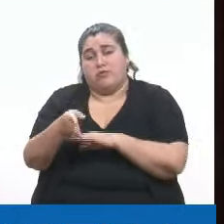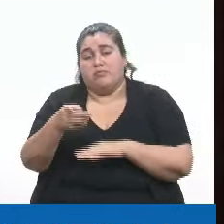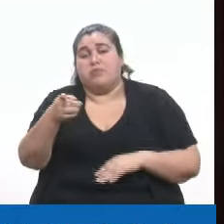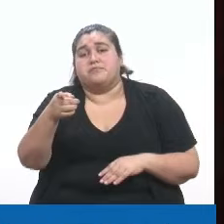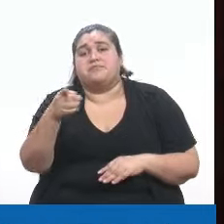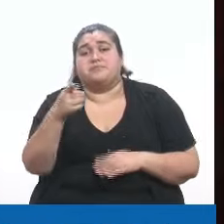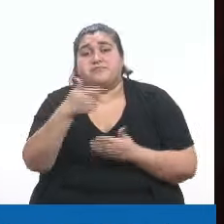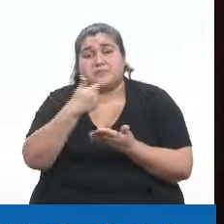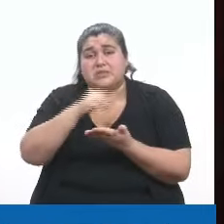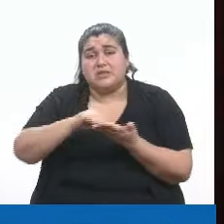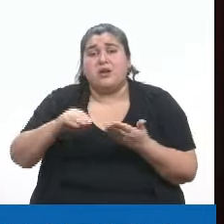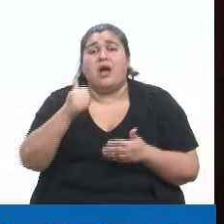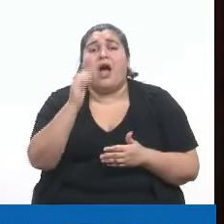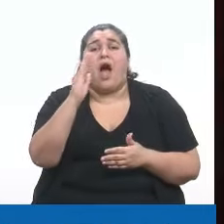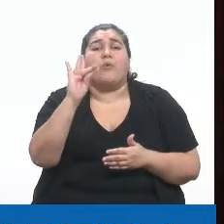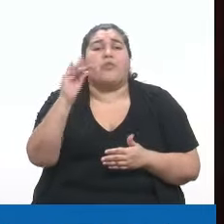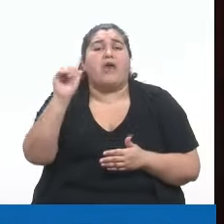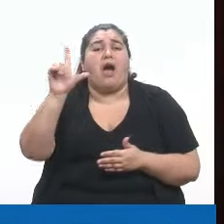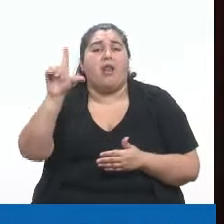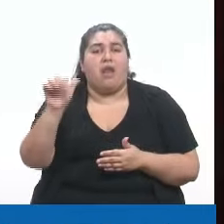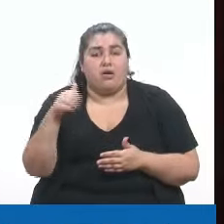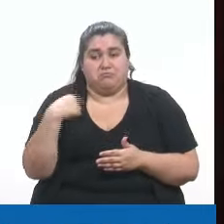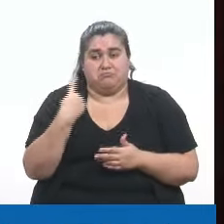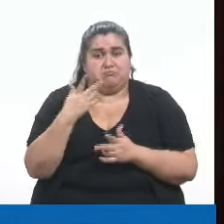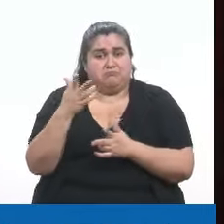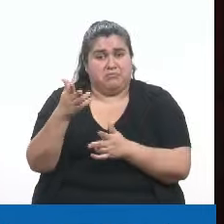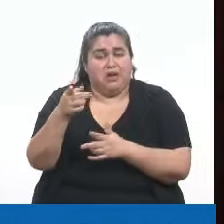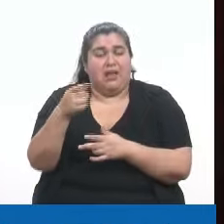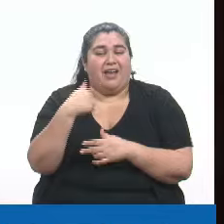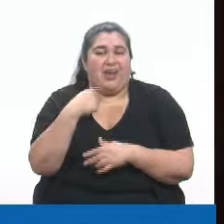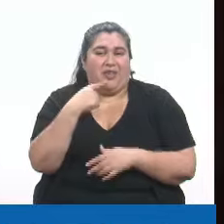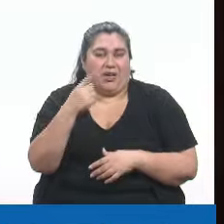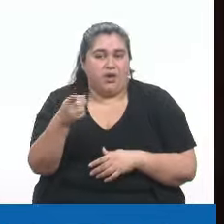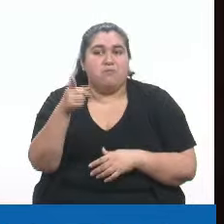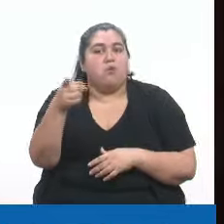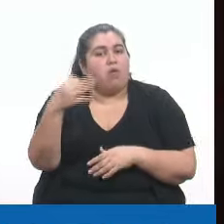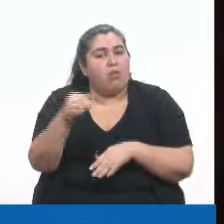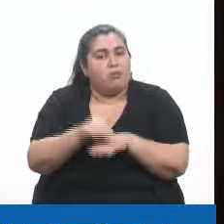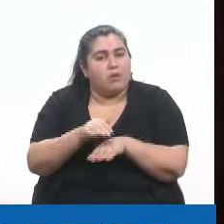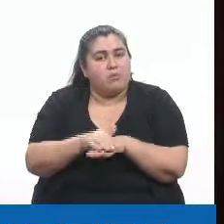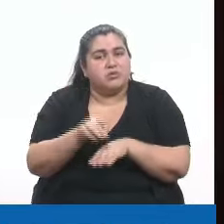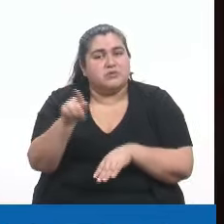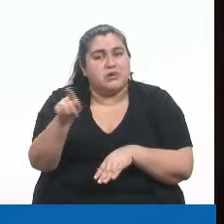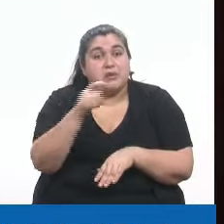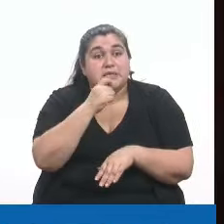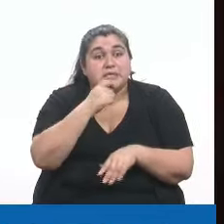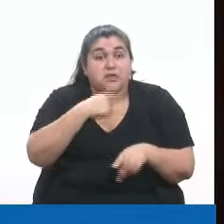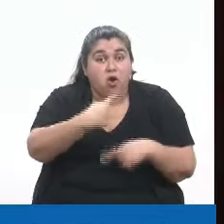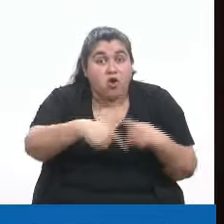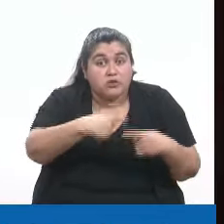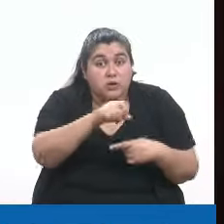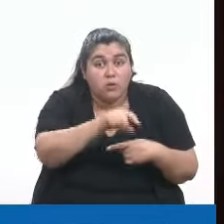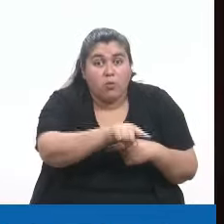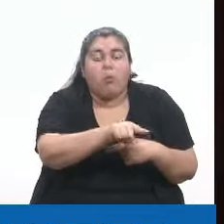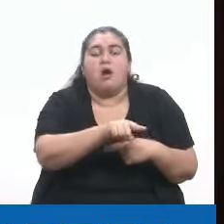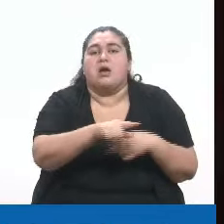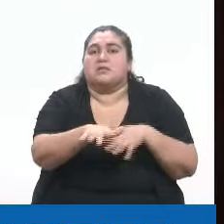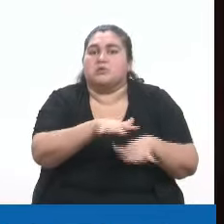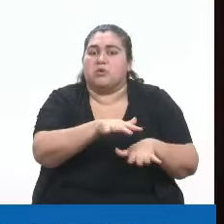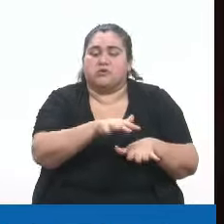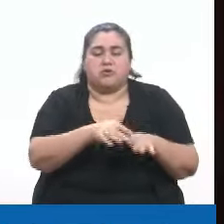senador abdala Y le dijimos que se comprometiera que si esto avanzaba íbamos a